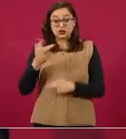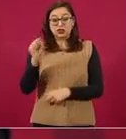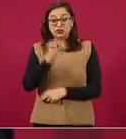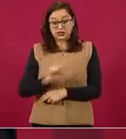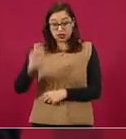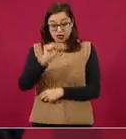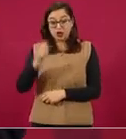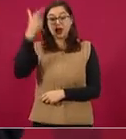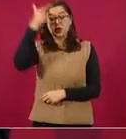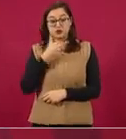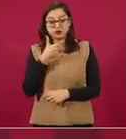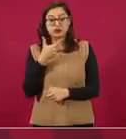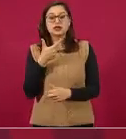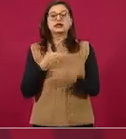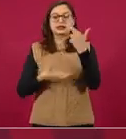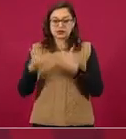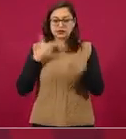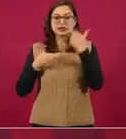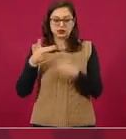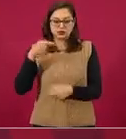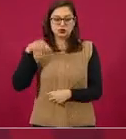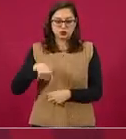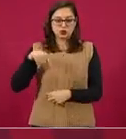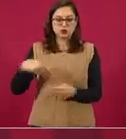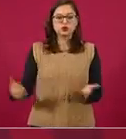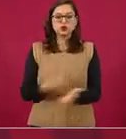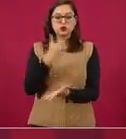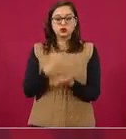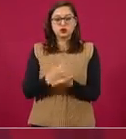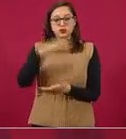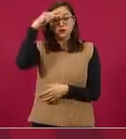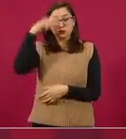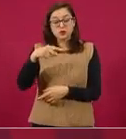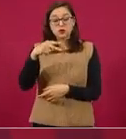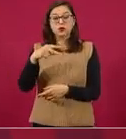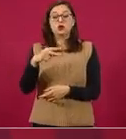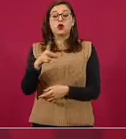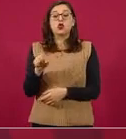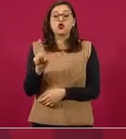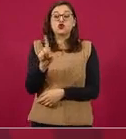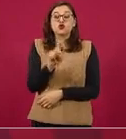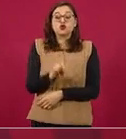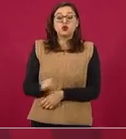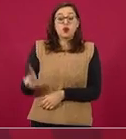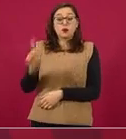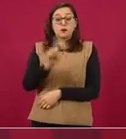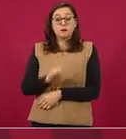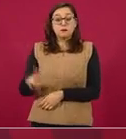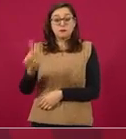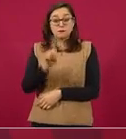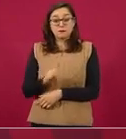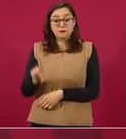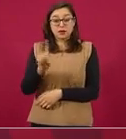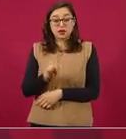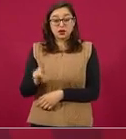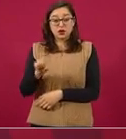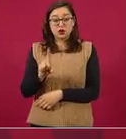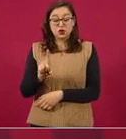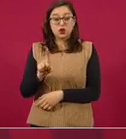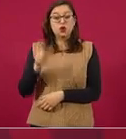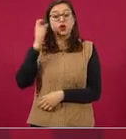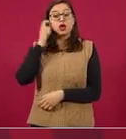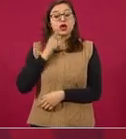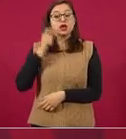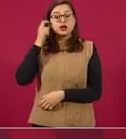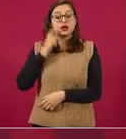domingo voy a tener una reunión con los presidentes municipales de la montaña de